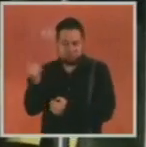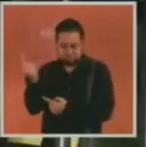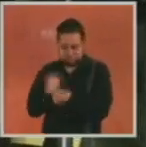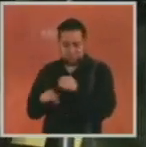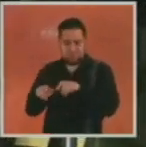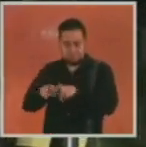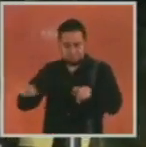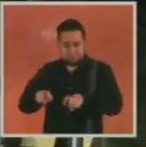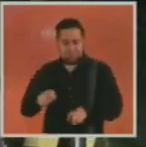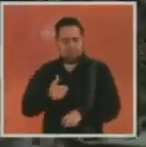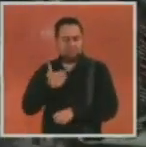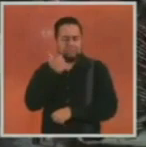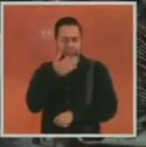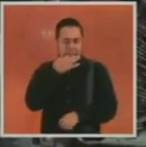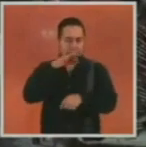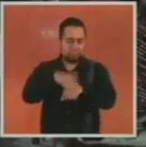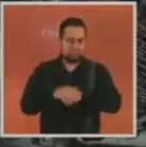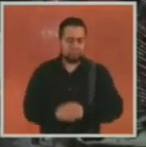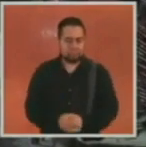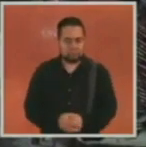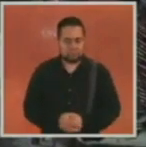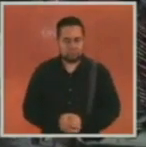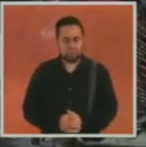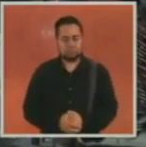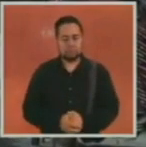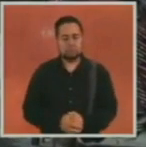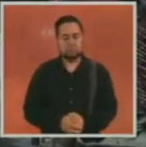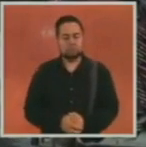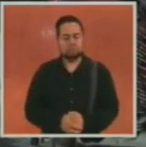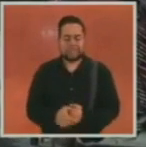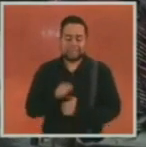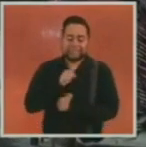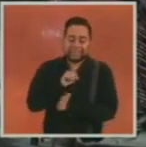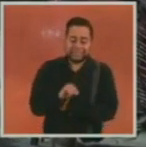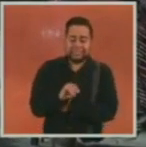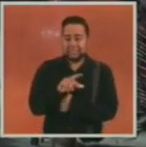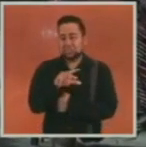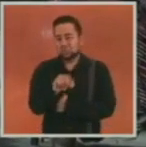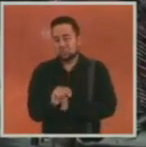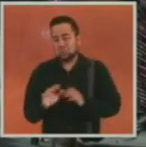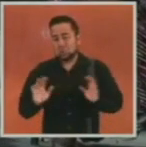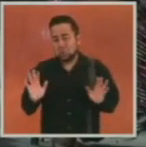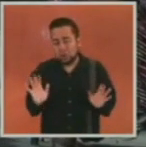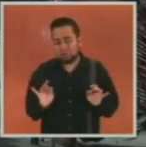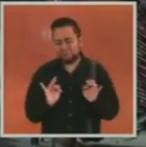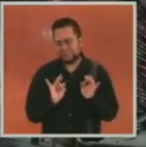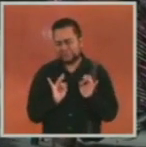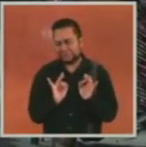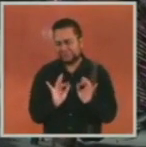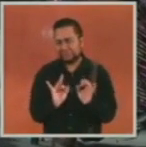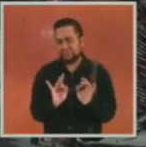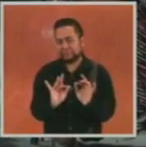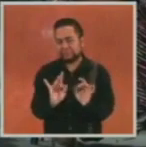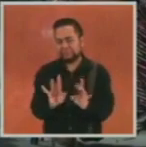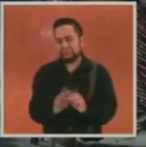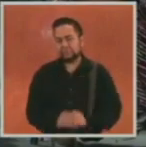comentarle nada más hasta donde es factible que no vuelvan a surgir